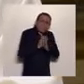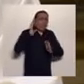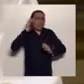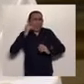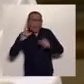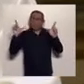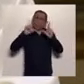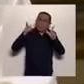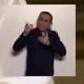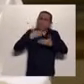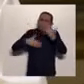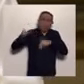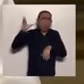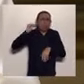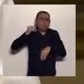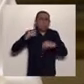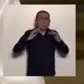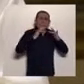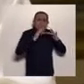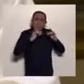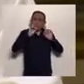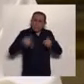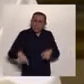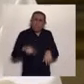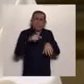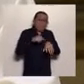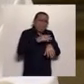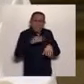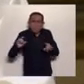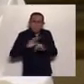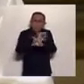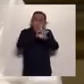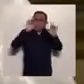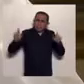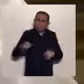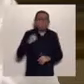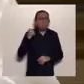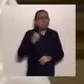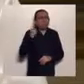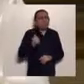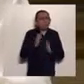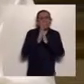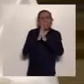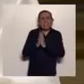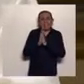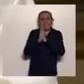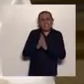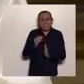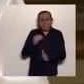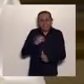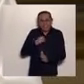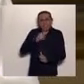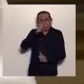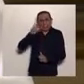de la radio, de la televisión, de las redes sociales en este tiempo de pandemia, es ideal para poder rezar por todas